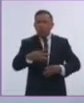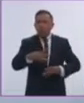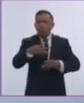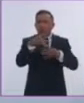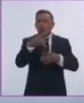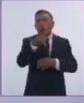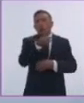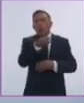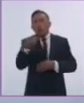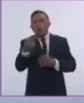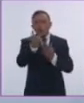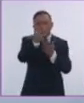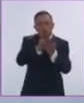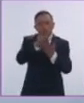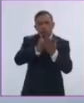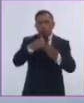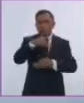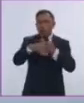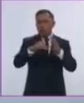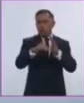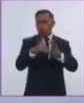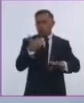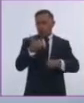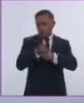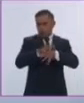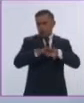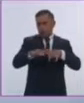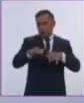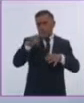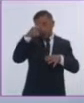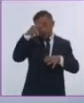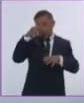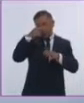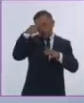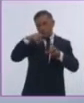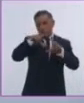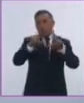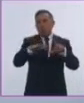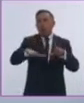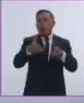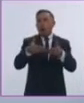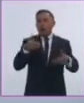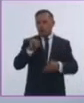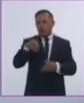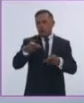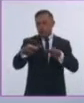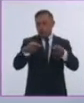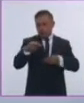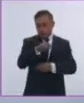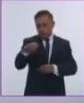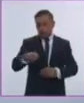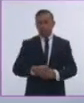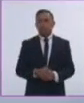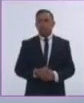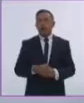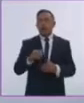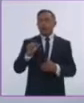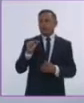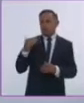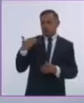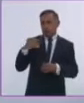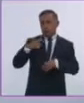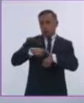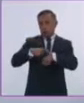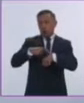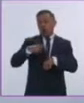logístico que line ha instrumentado en todo el territorio nacional con base en el último corte de información a las